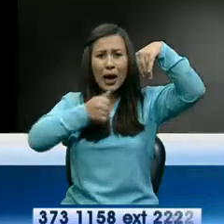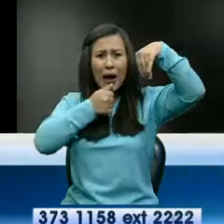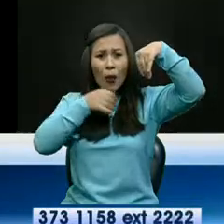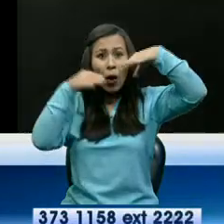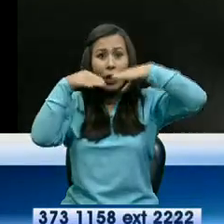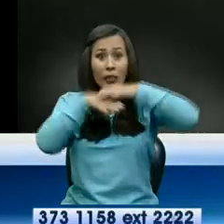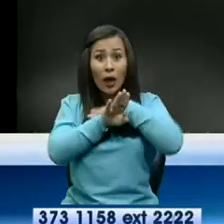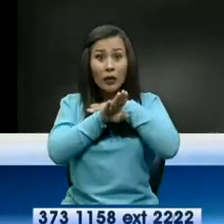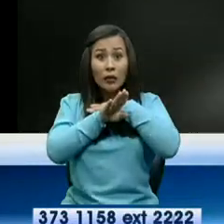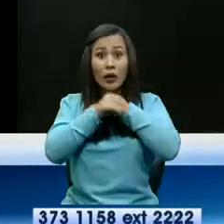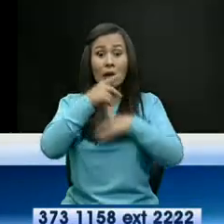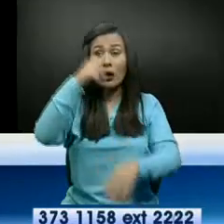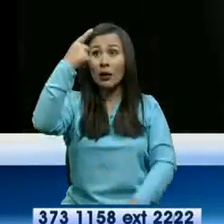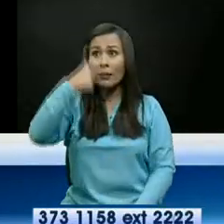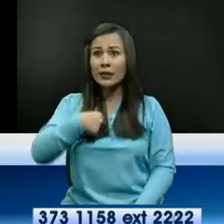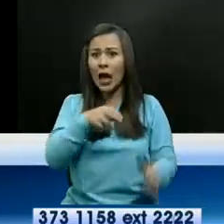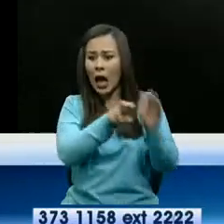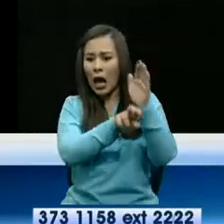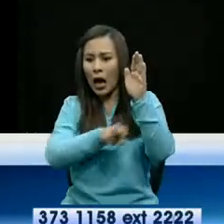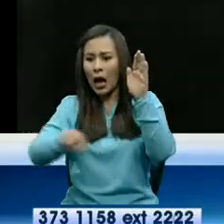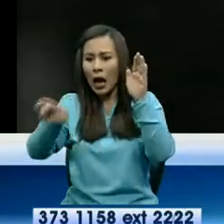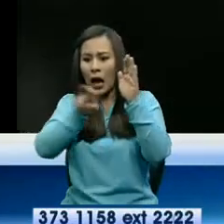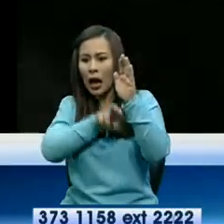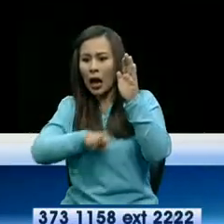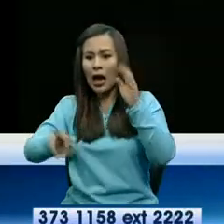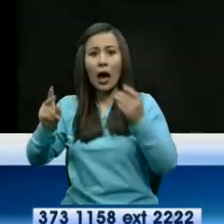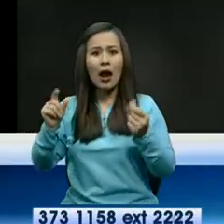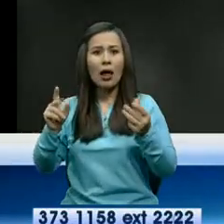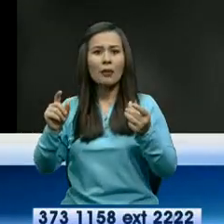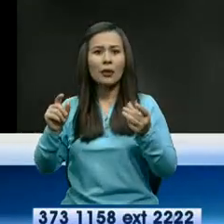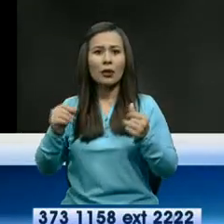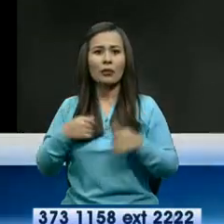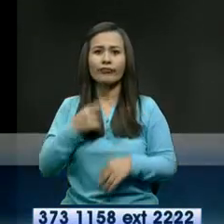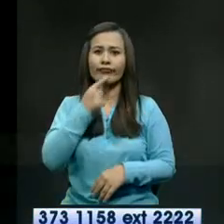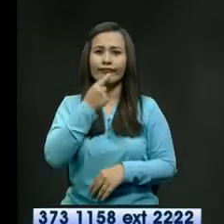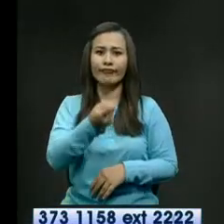Los clientes fueron evacuados de inmediato, informó Luxiola.